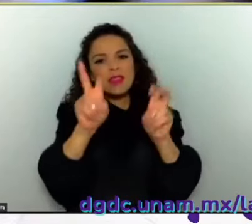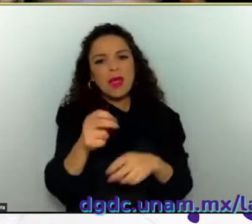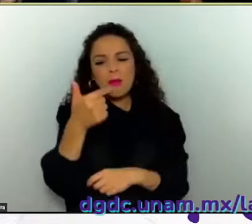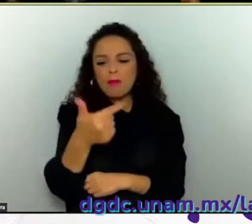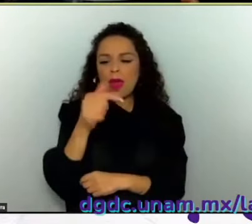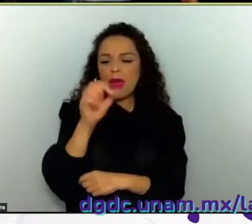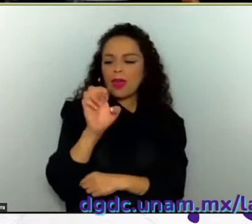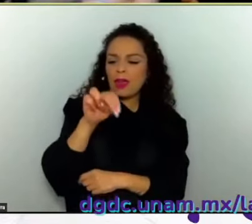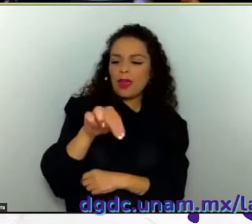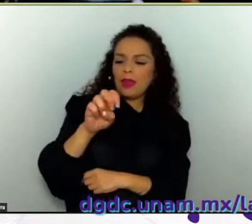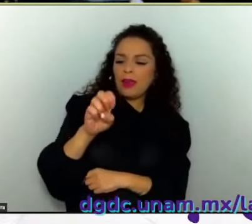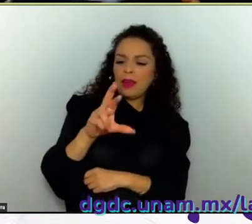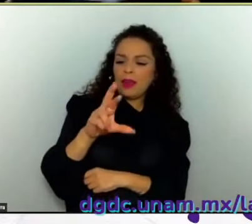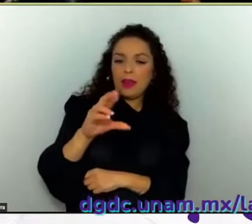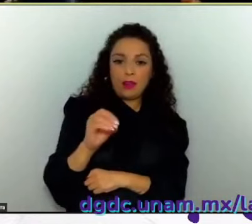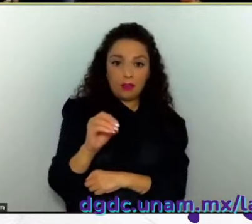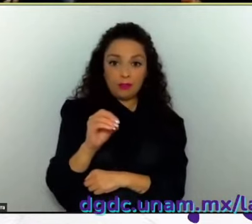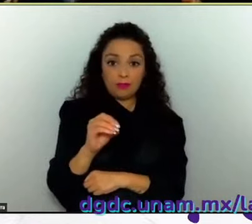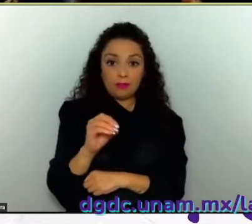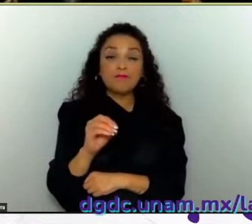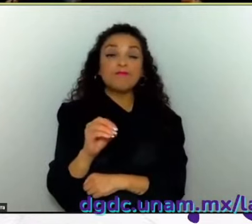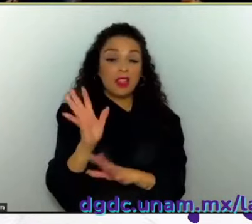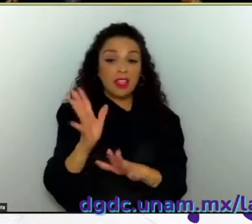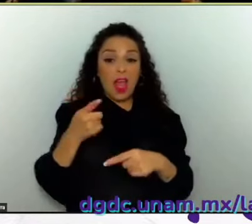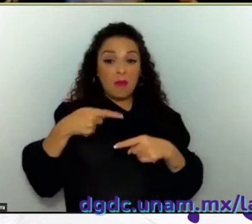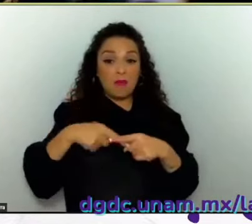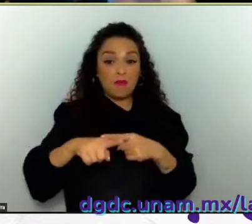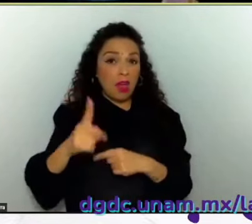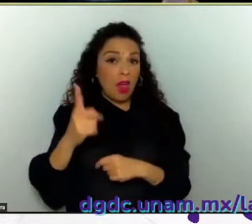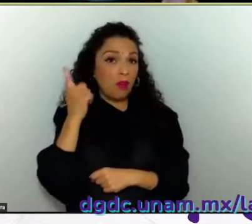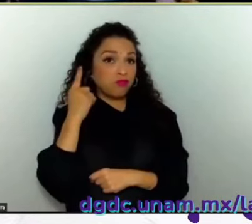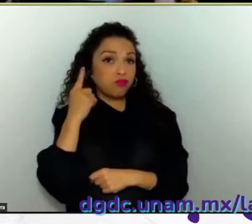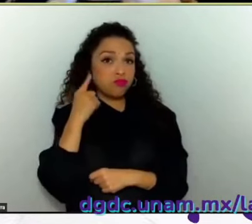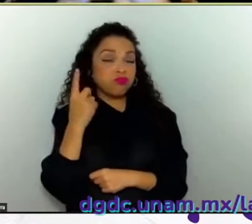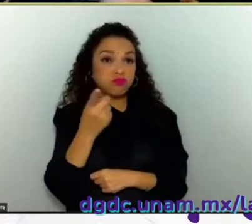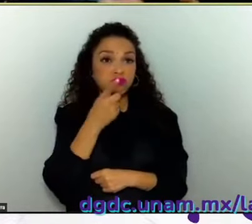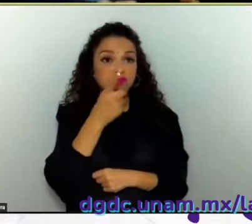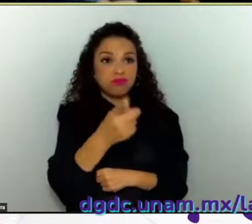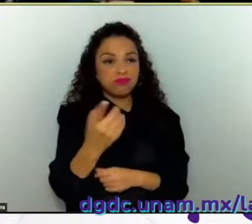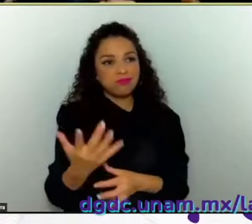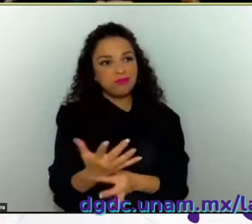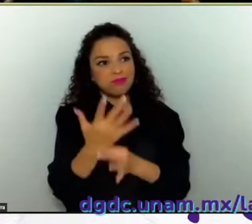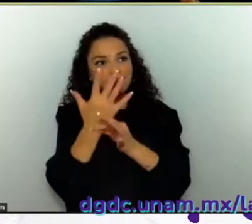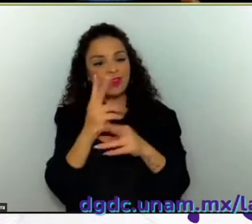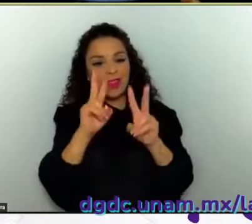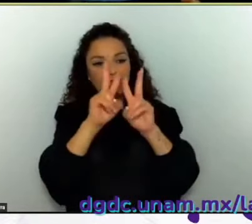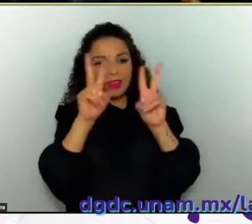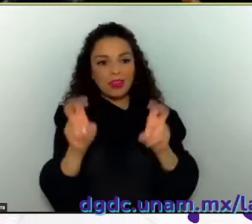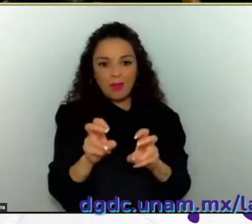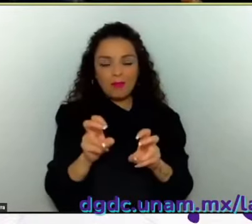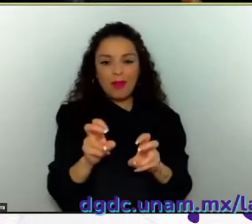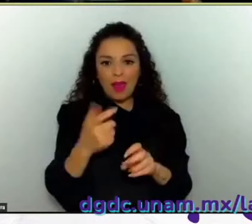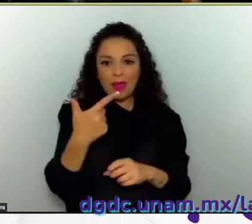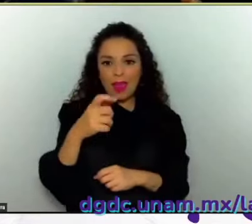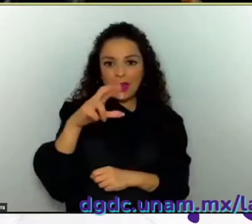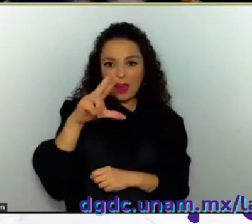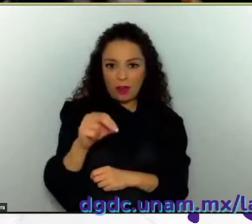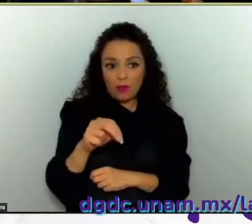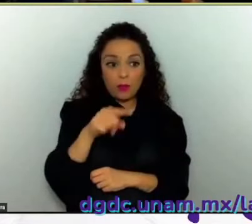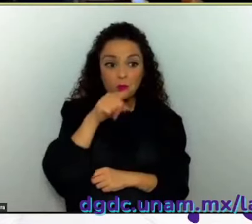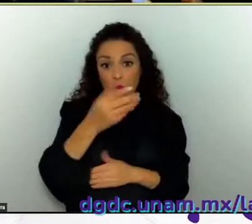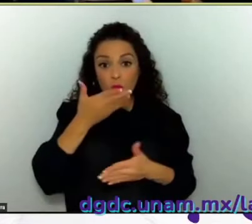mucho de la necesidad de la perspectiva de género y, sin embargo, en las disciplinas que tú estudiaste, ingeniería y física, siguen